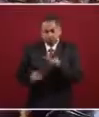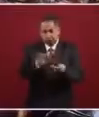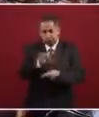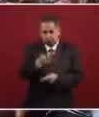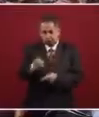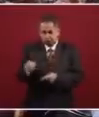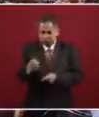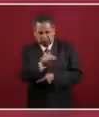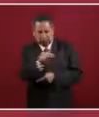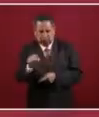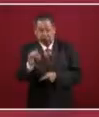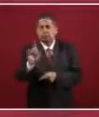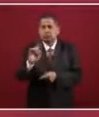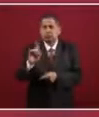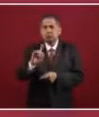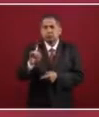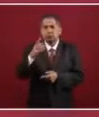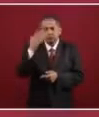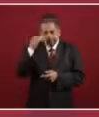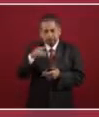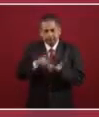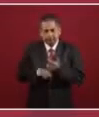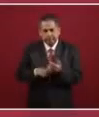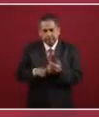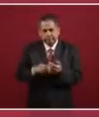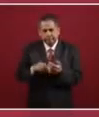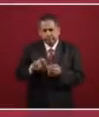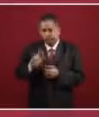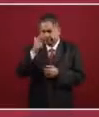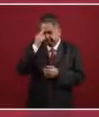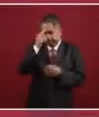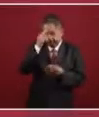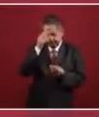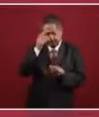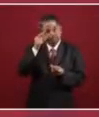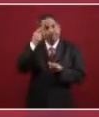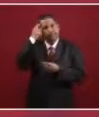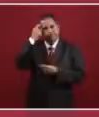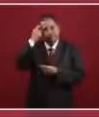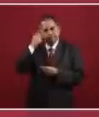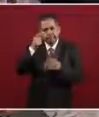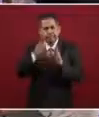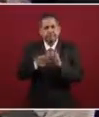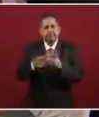que quiero saber es, para refrescar la memoria, pues,